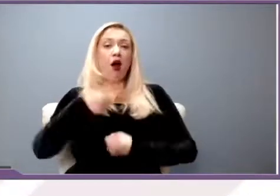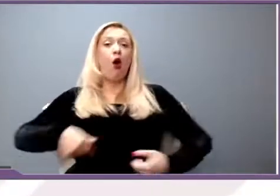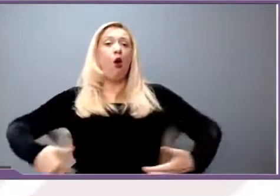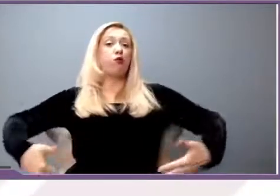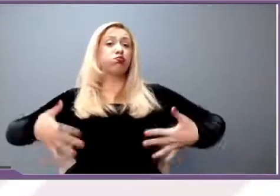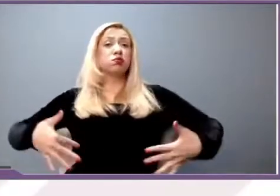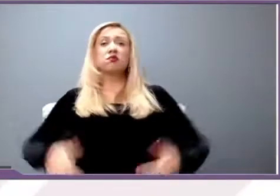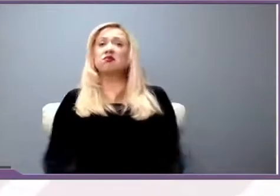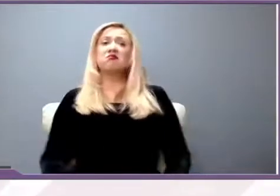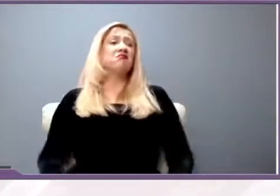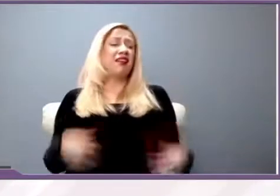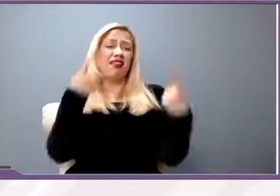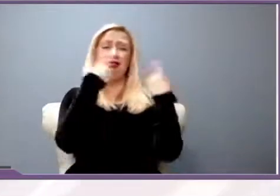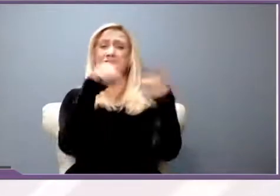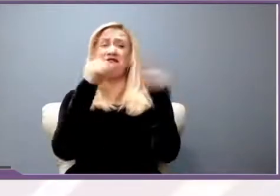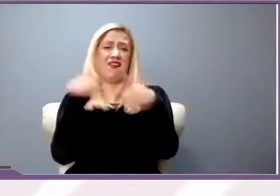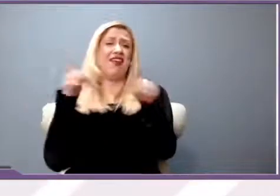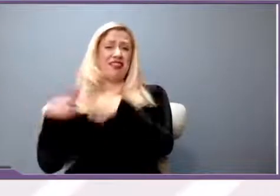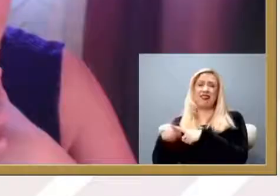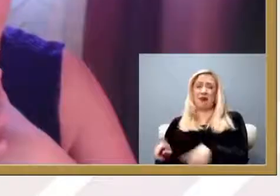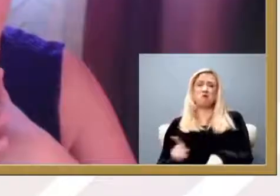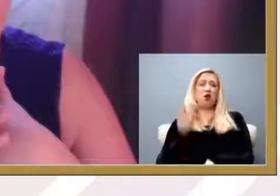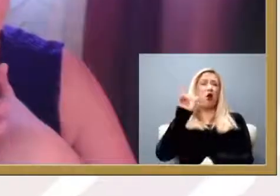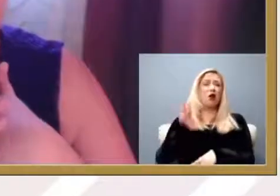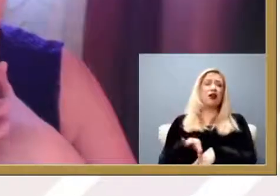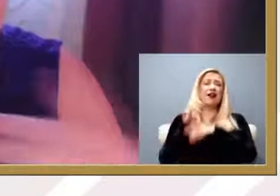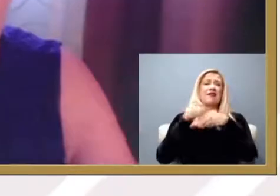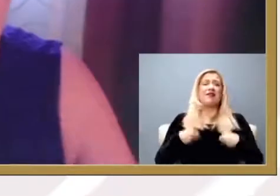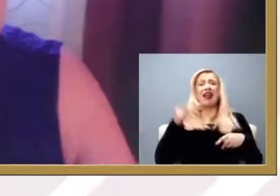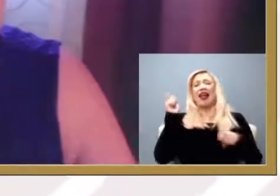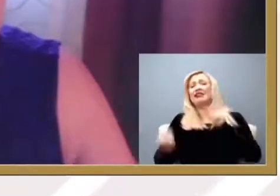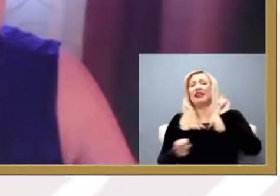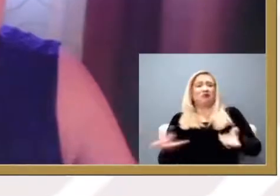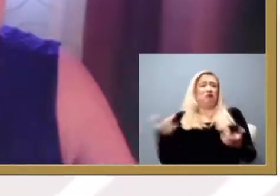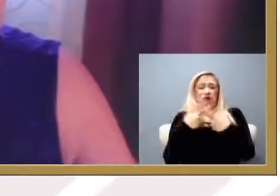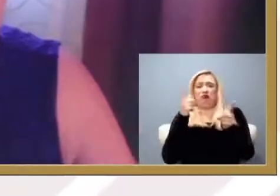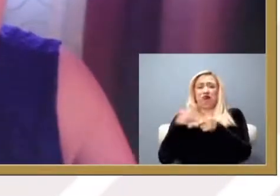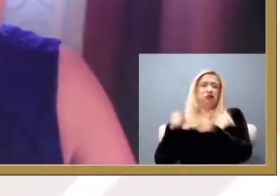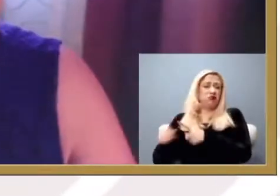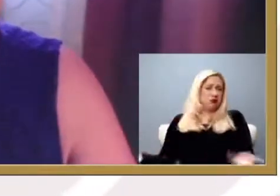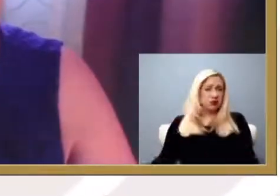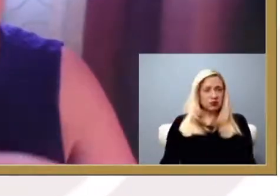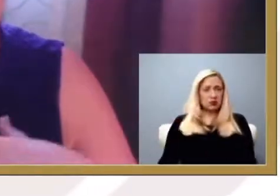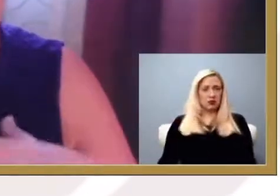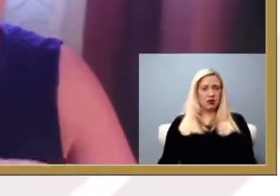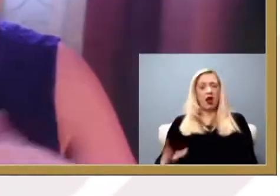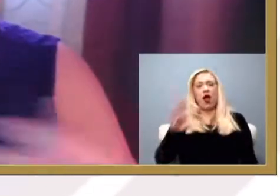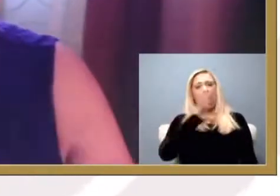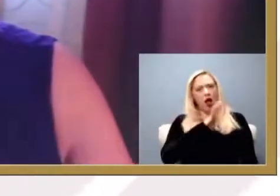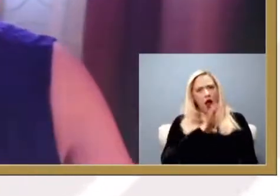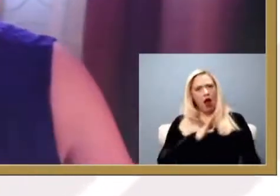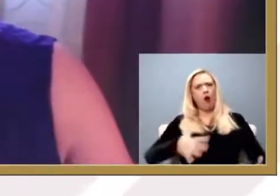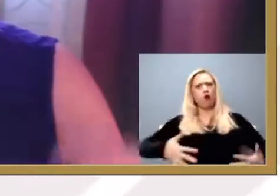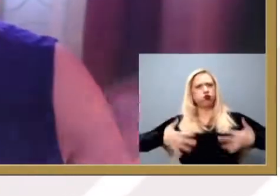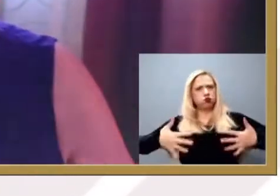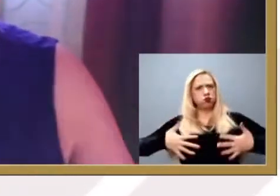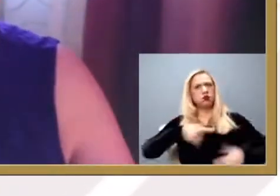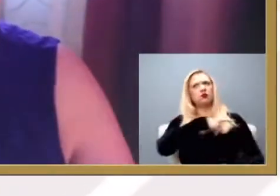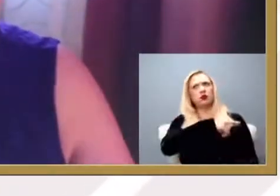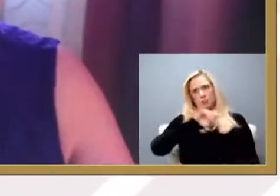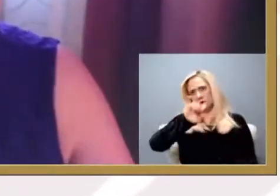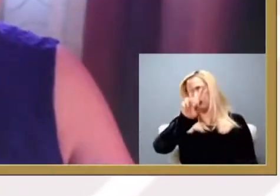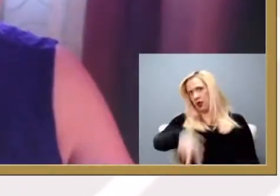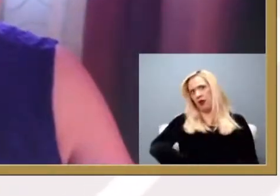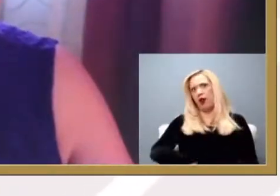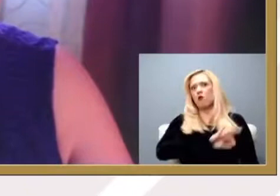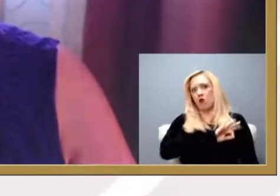somos muy diversas, y eso es lo que cuando estás estigmatizando es lo que rompes esa diversidad. Hay personas gordas que no vamos a negar que efectivamente